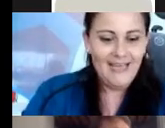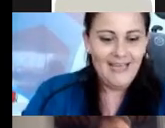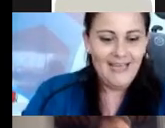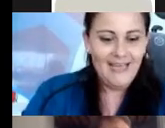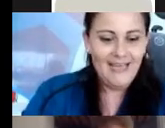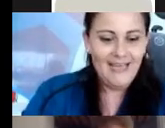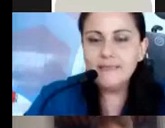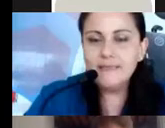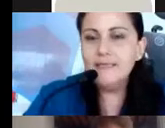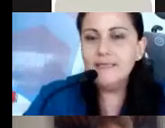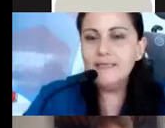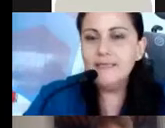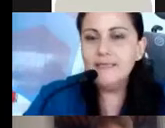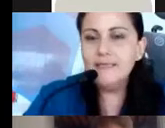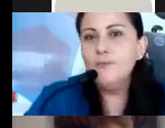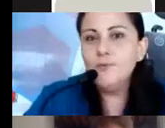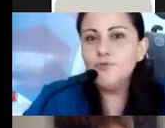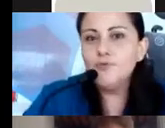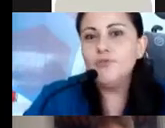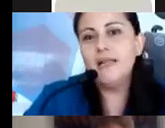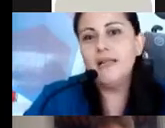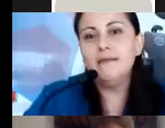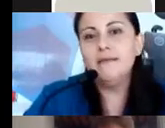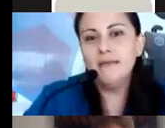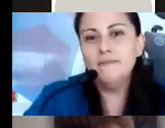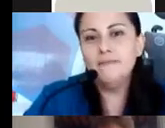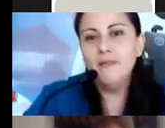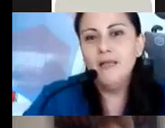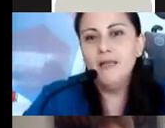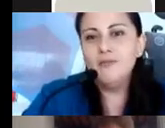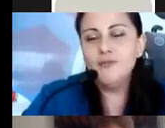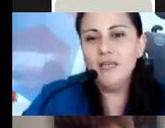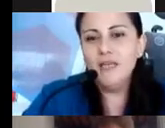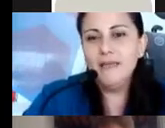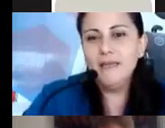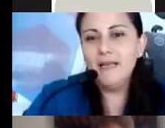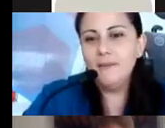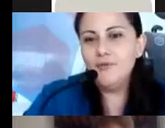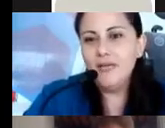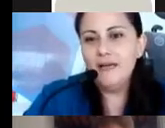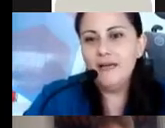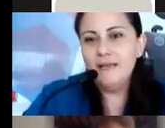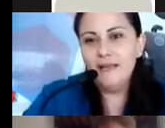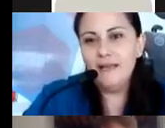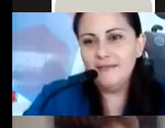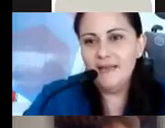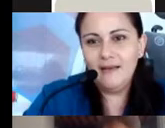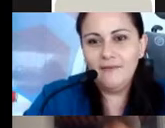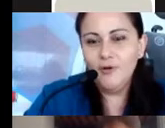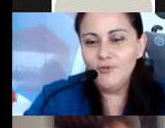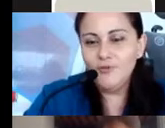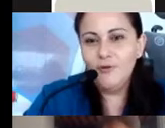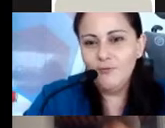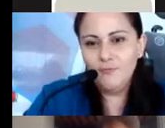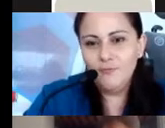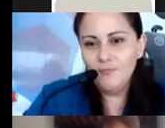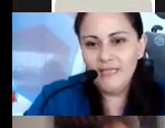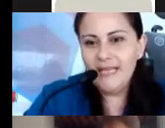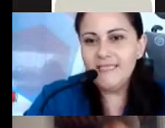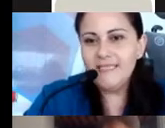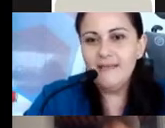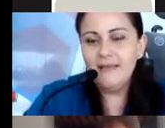puede mantener su vista sin hacer cambios bruscos en la cabeza. Si ustedes ven el cambio ya de la